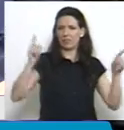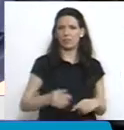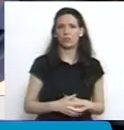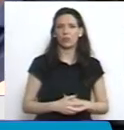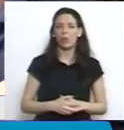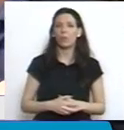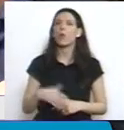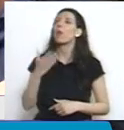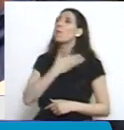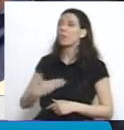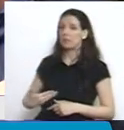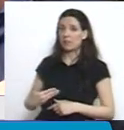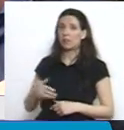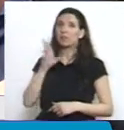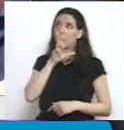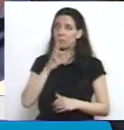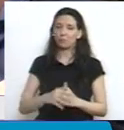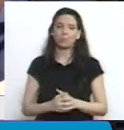Señora Presidenta,